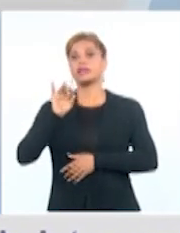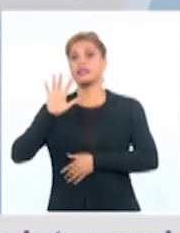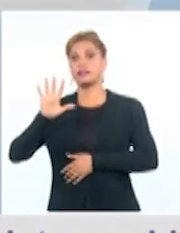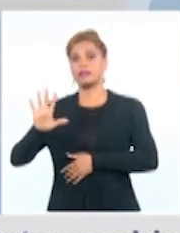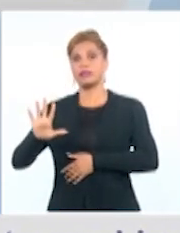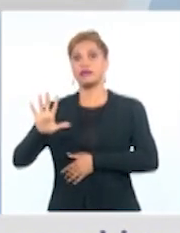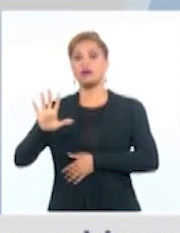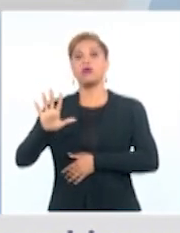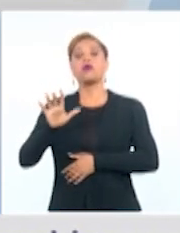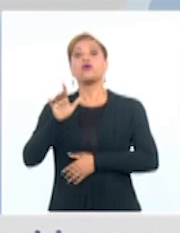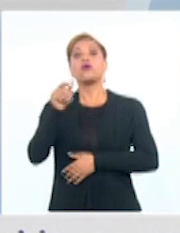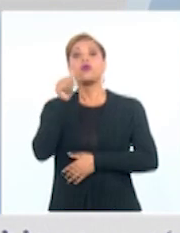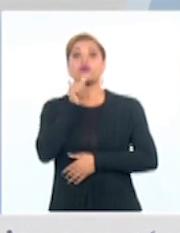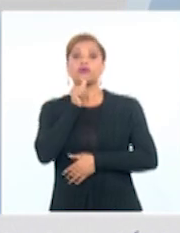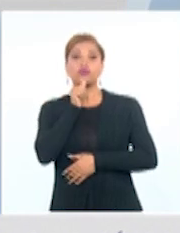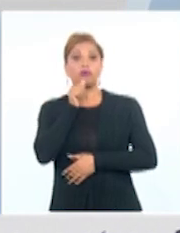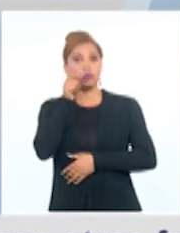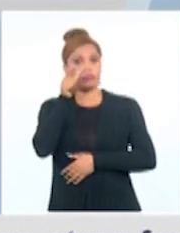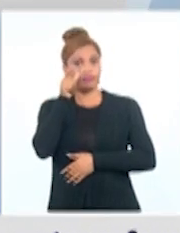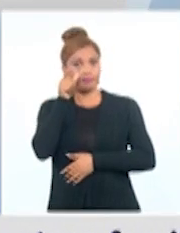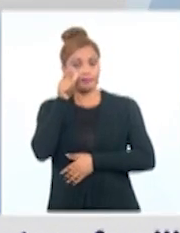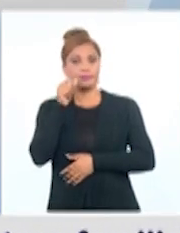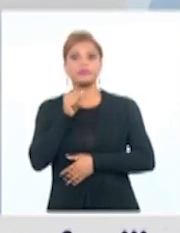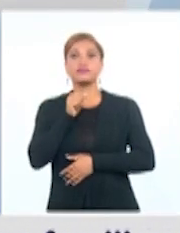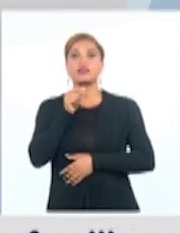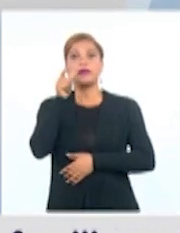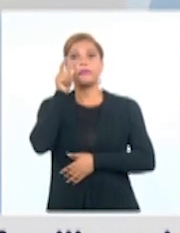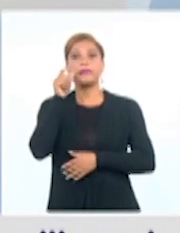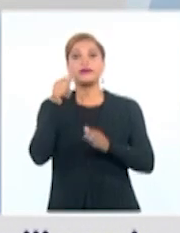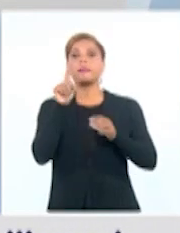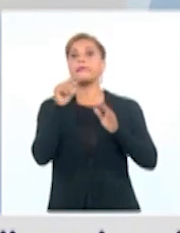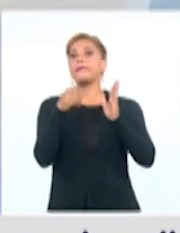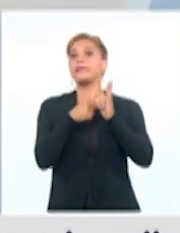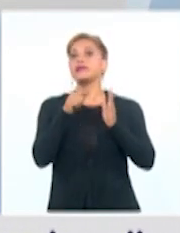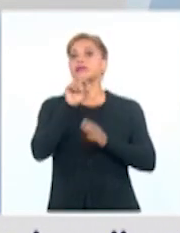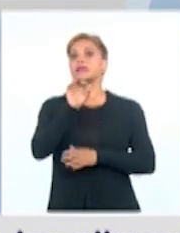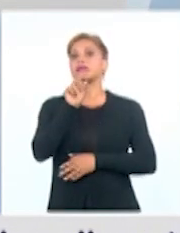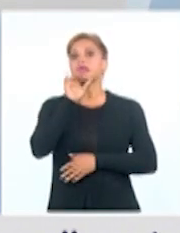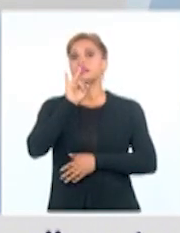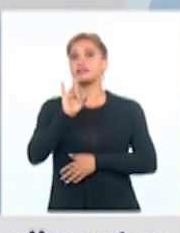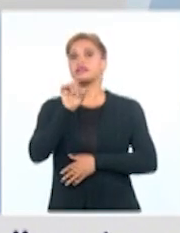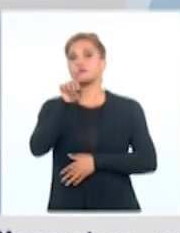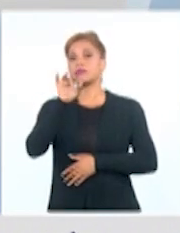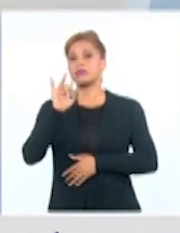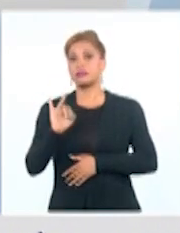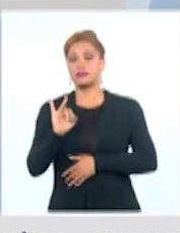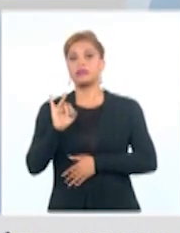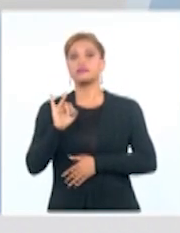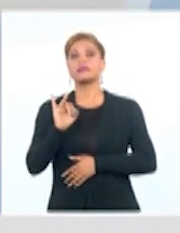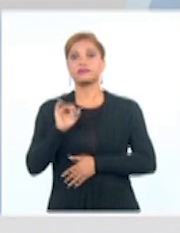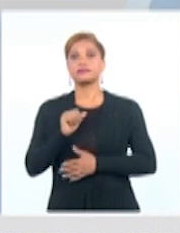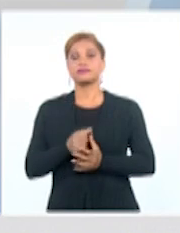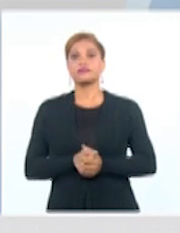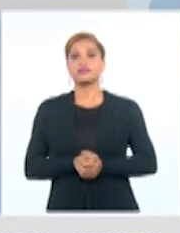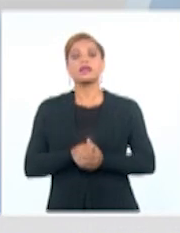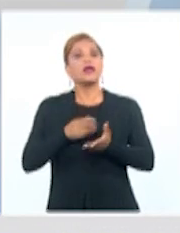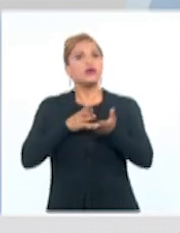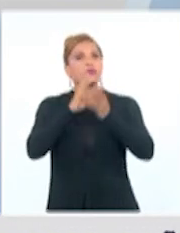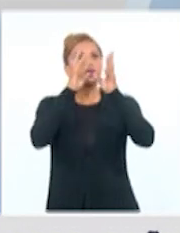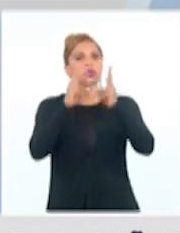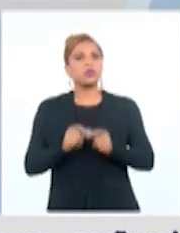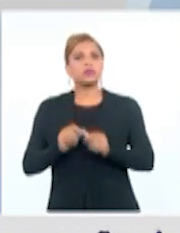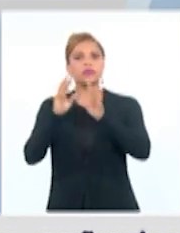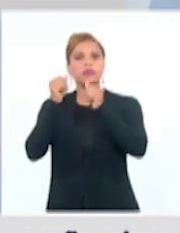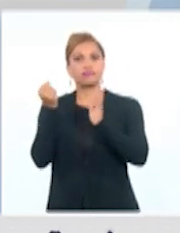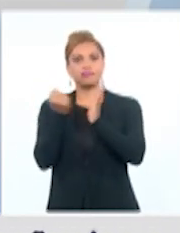14.375 sospechosos, en vigilancia 1.716 y un número de activos que todavía es